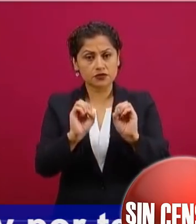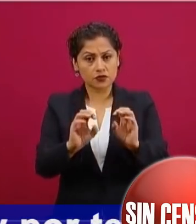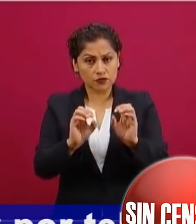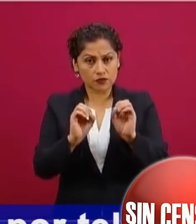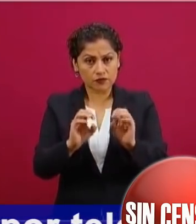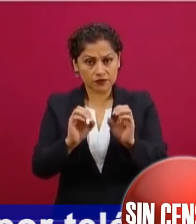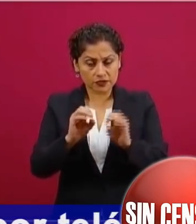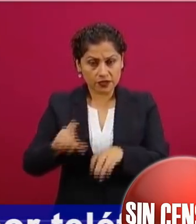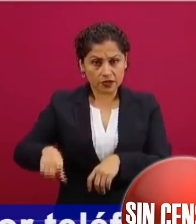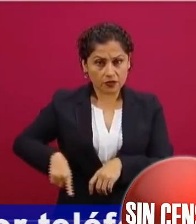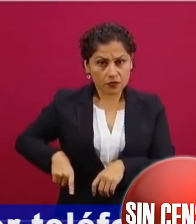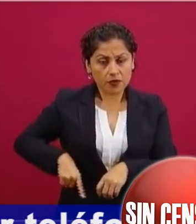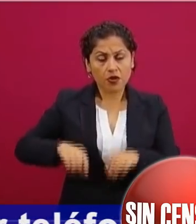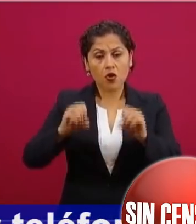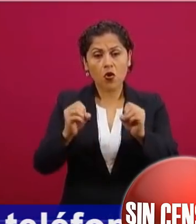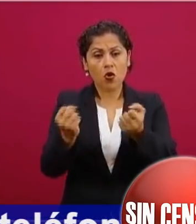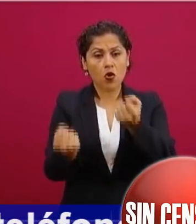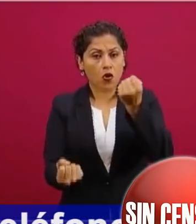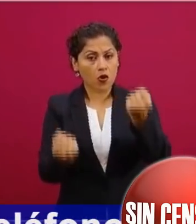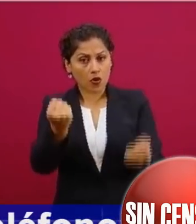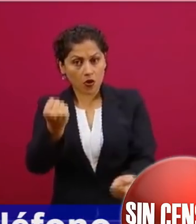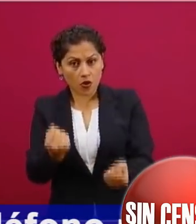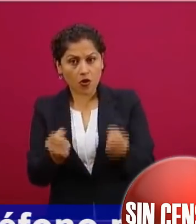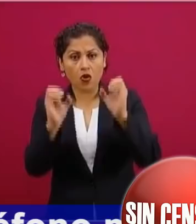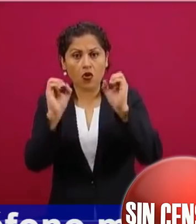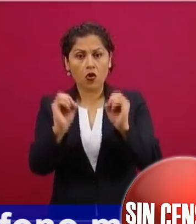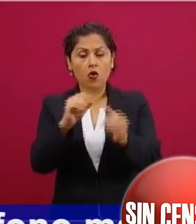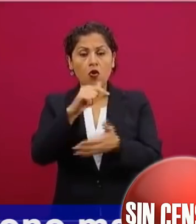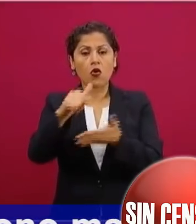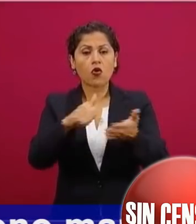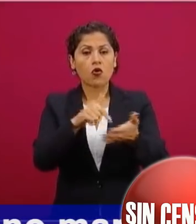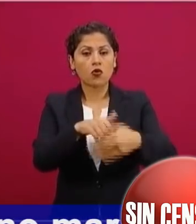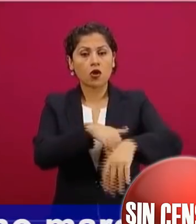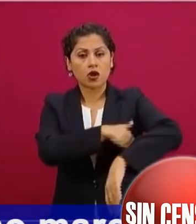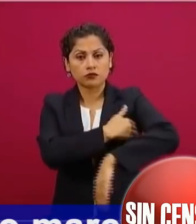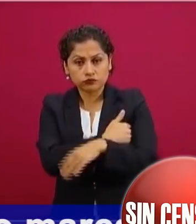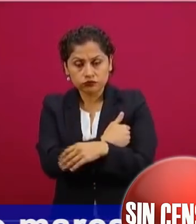vehículos, bodegas e inmuebles,